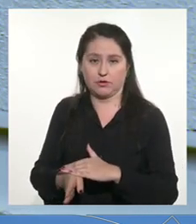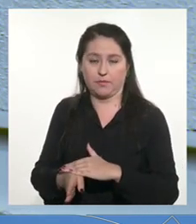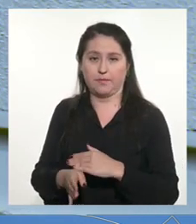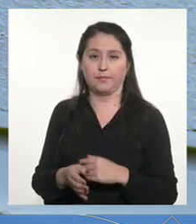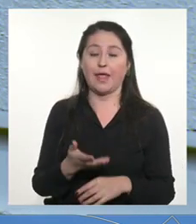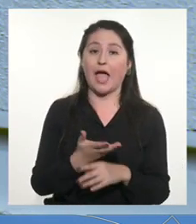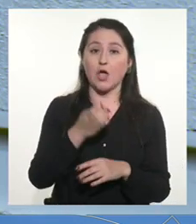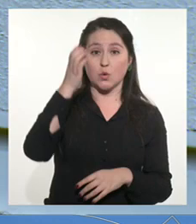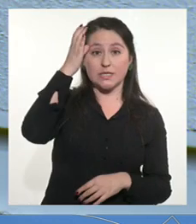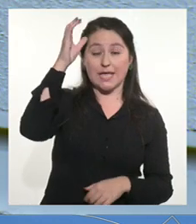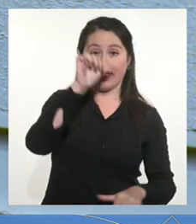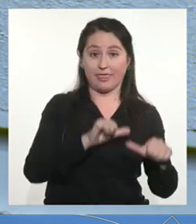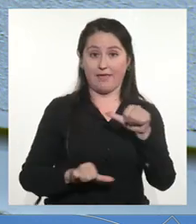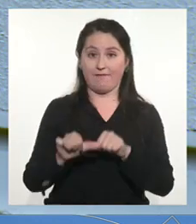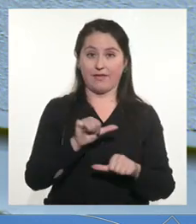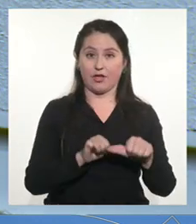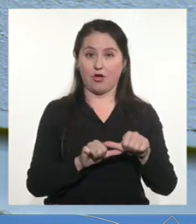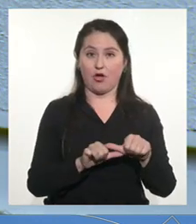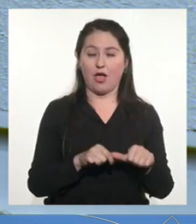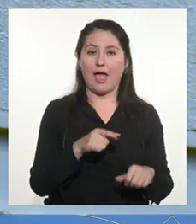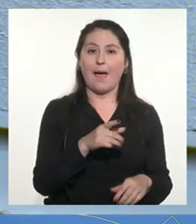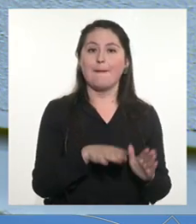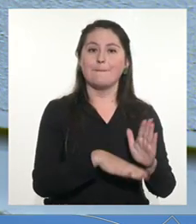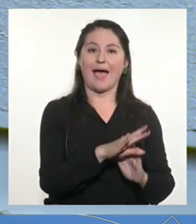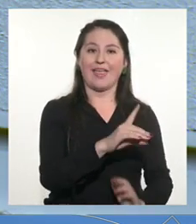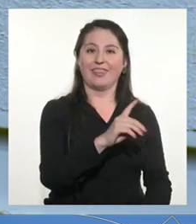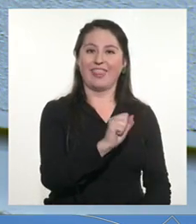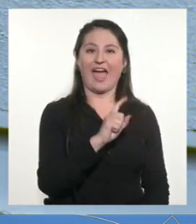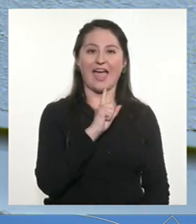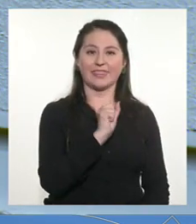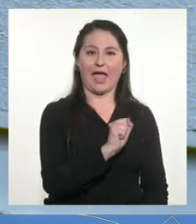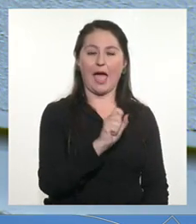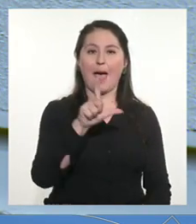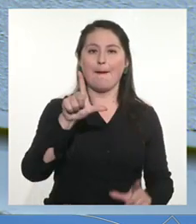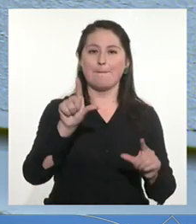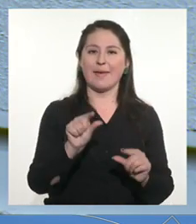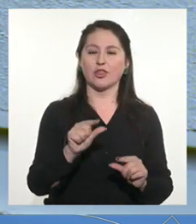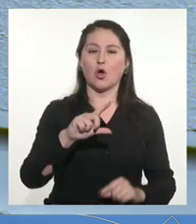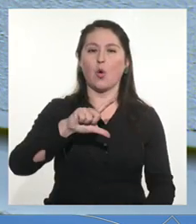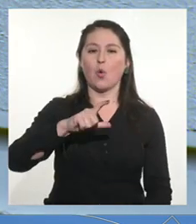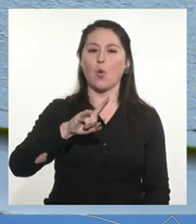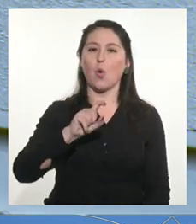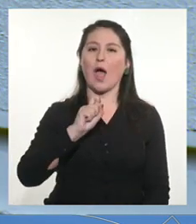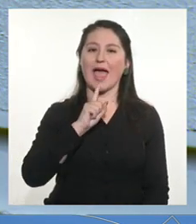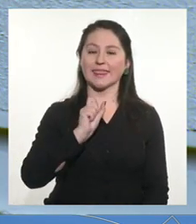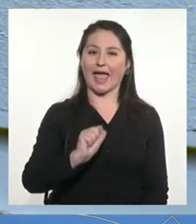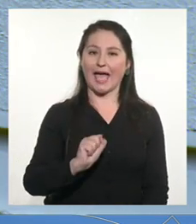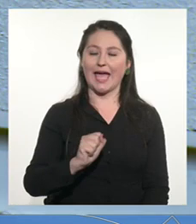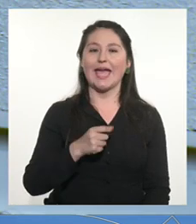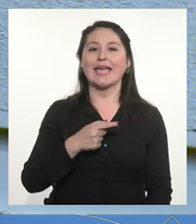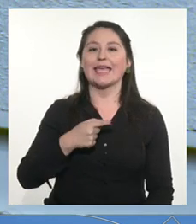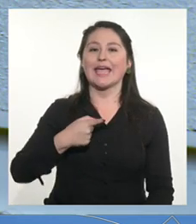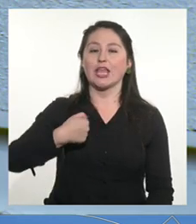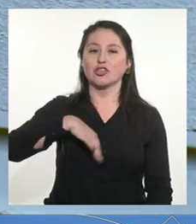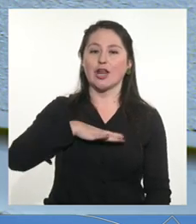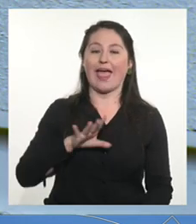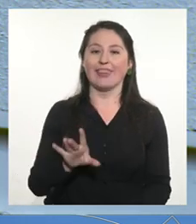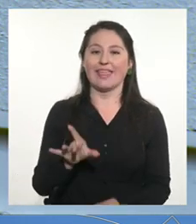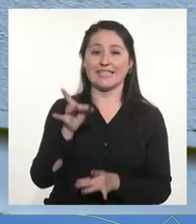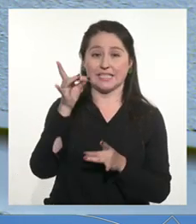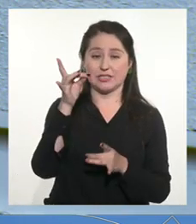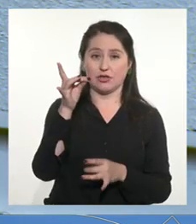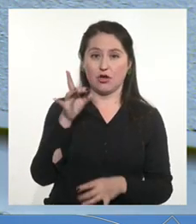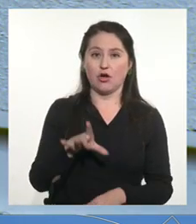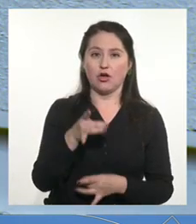que señala más data y menos guata que quiero decir con esto que nuestras decisiones tienen que estar basadas